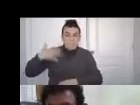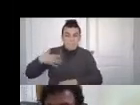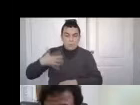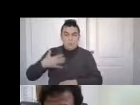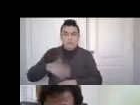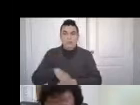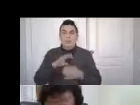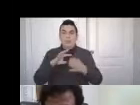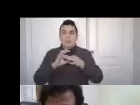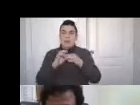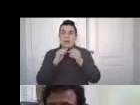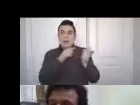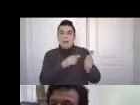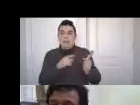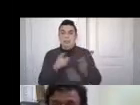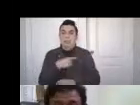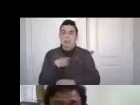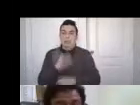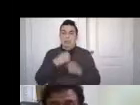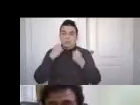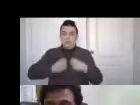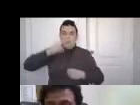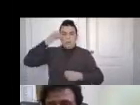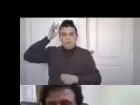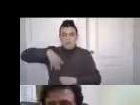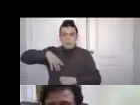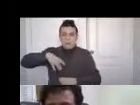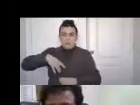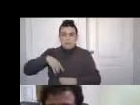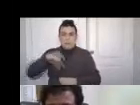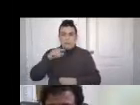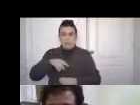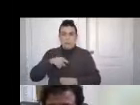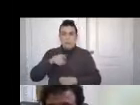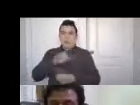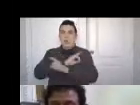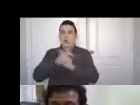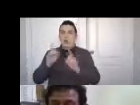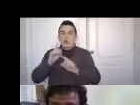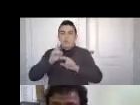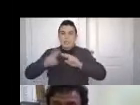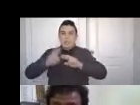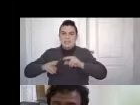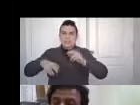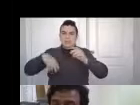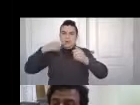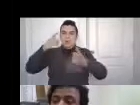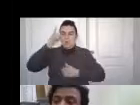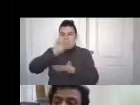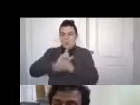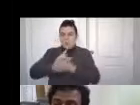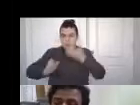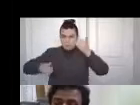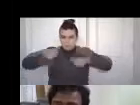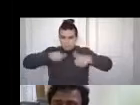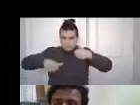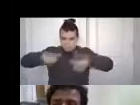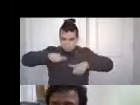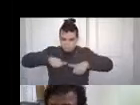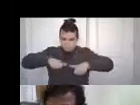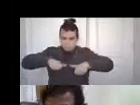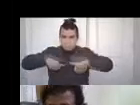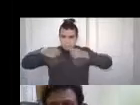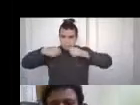pudo determinar que es un virus que no fue creado en el laboratorio, sino que es un virus que tiene un